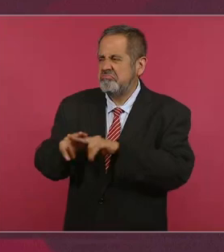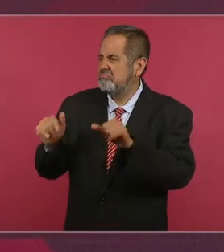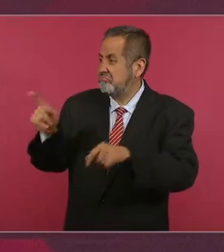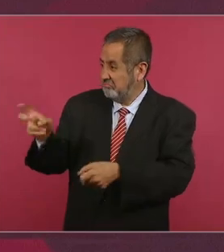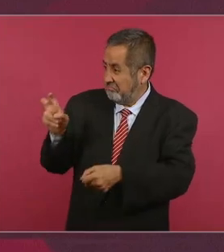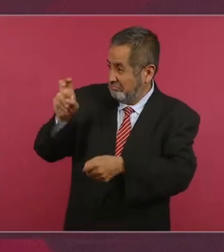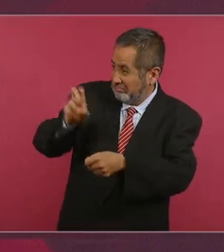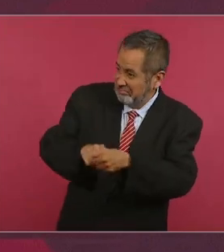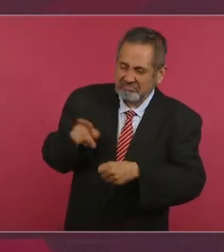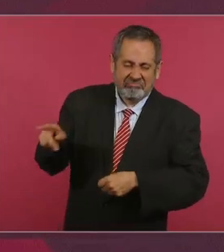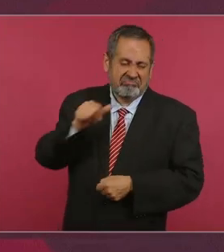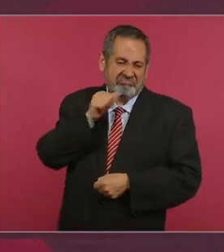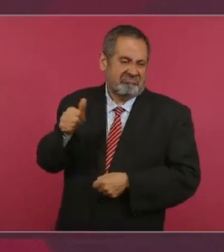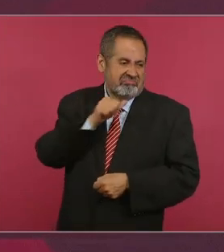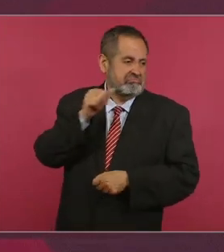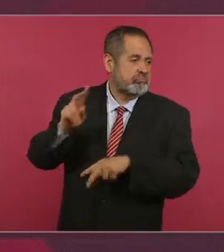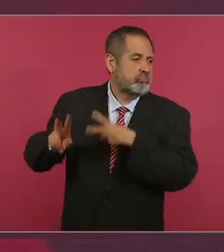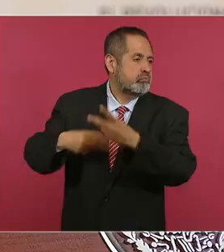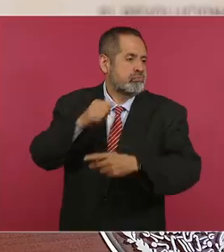4.